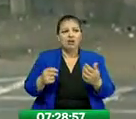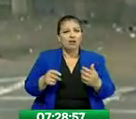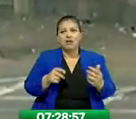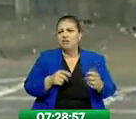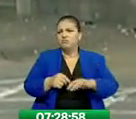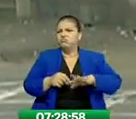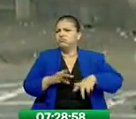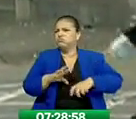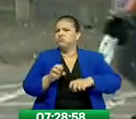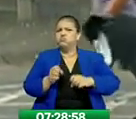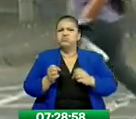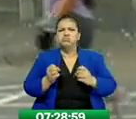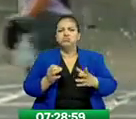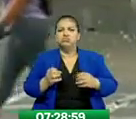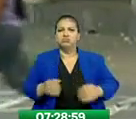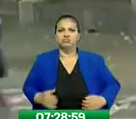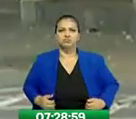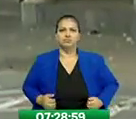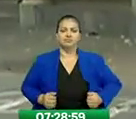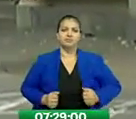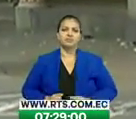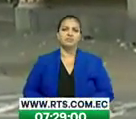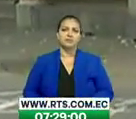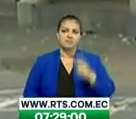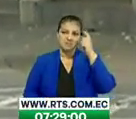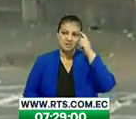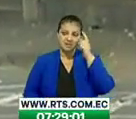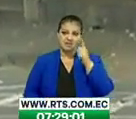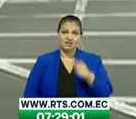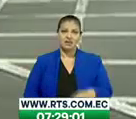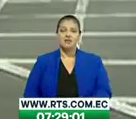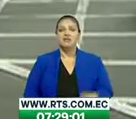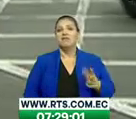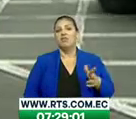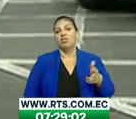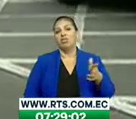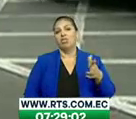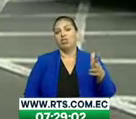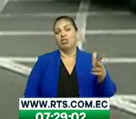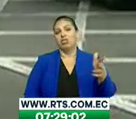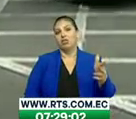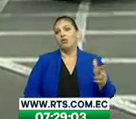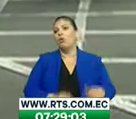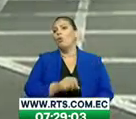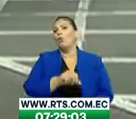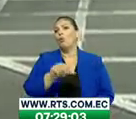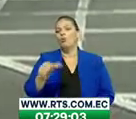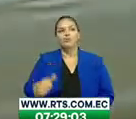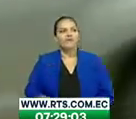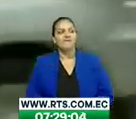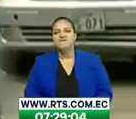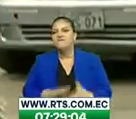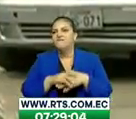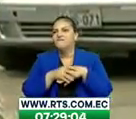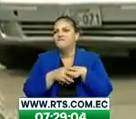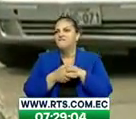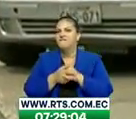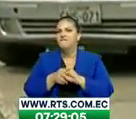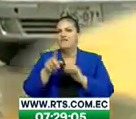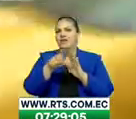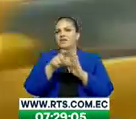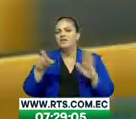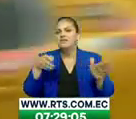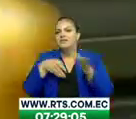por acá. Se desconoce si mientras realizaban este recorrido, otras personas sustraían los 180